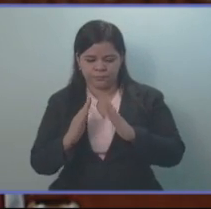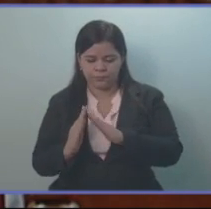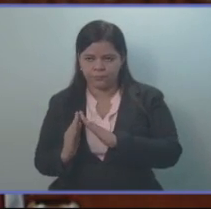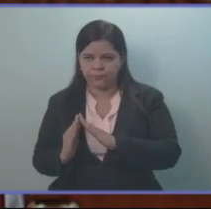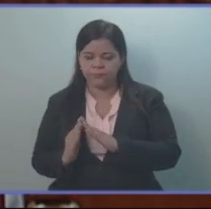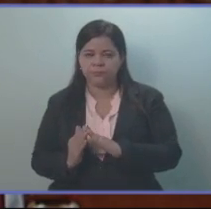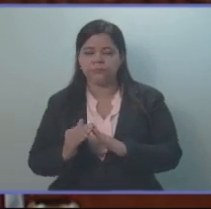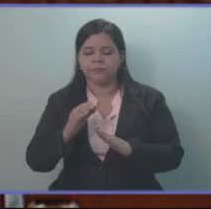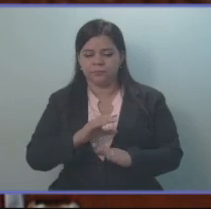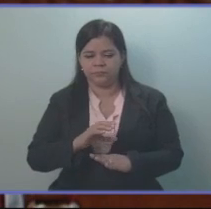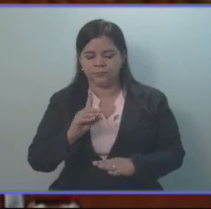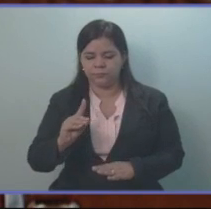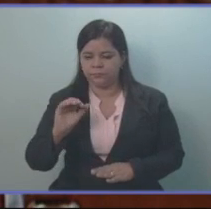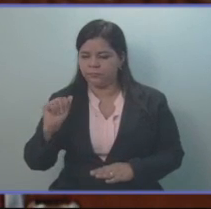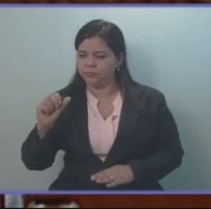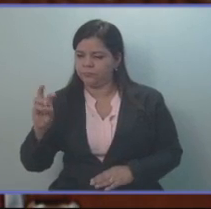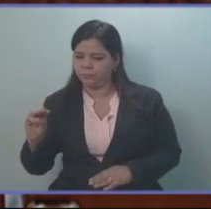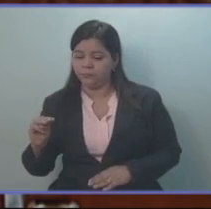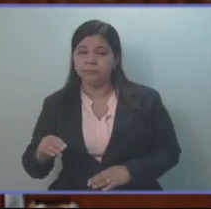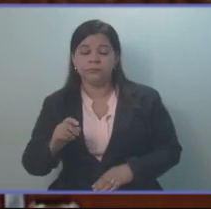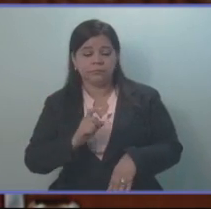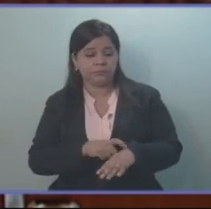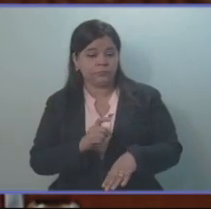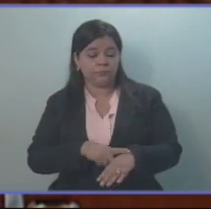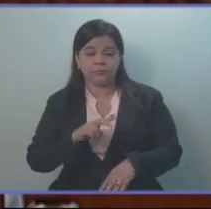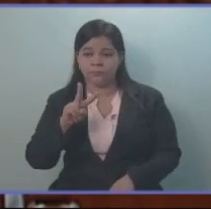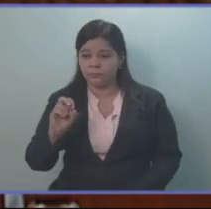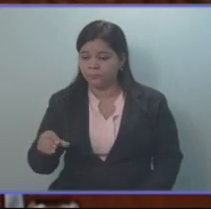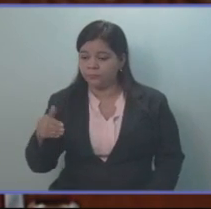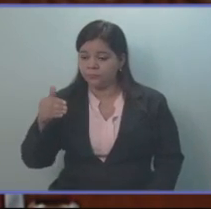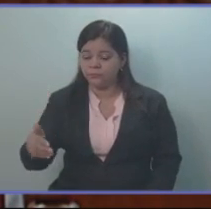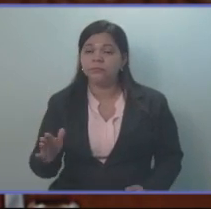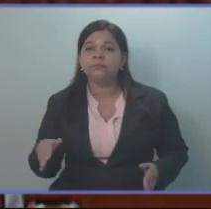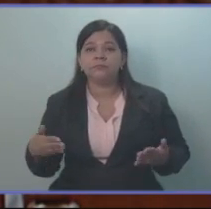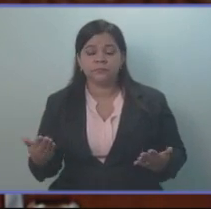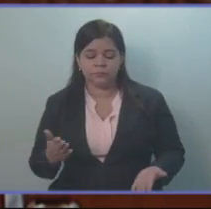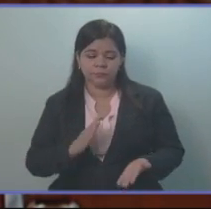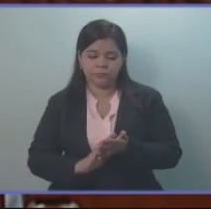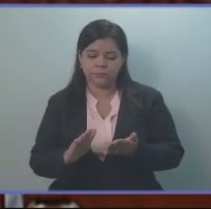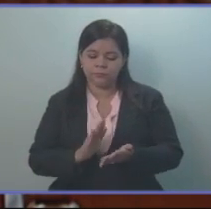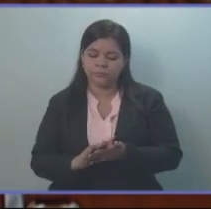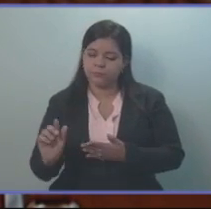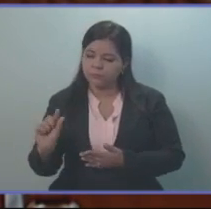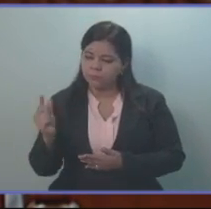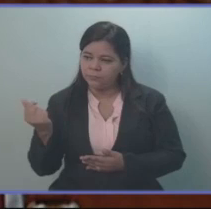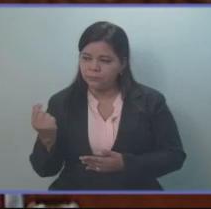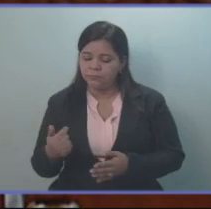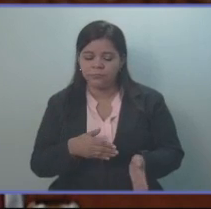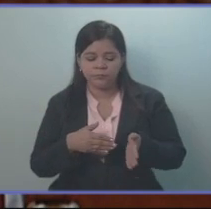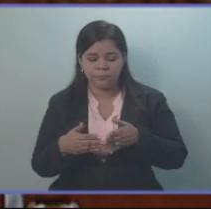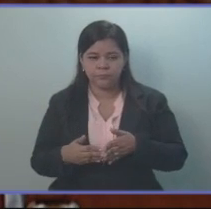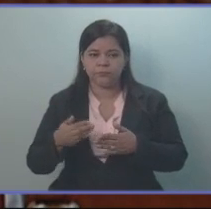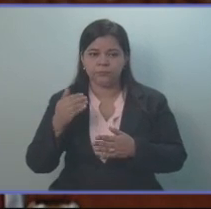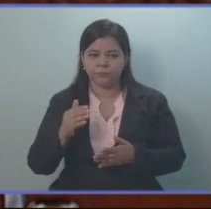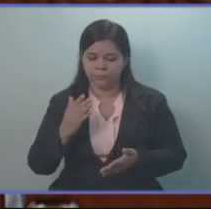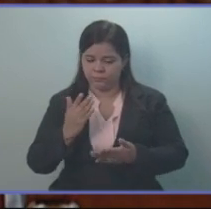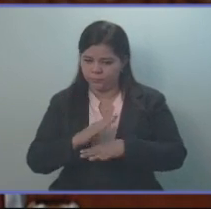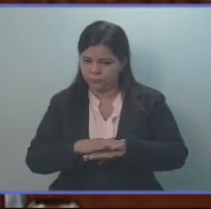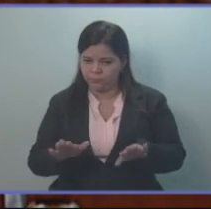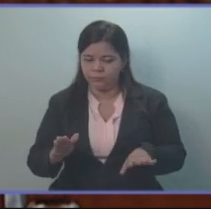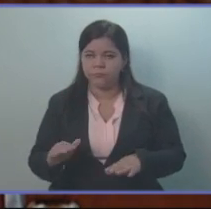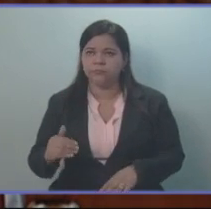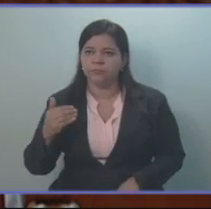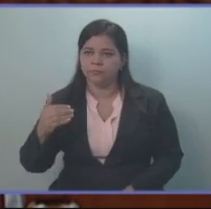la CBAM y un plazo de 20 años para el pago del crédito contado a partir de la finalización del año